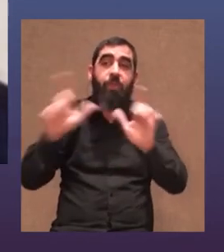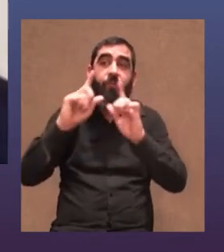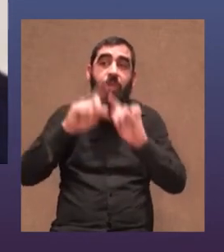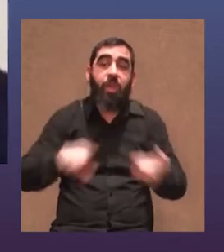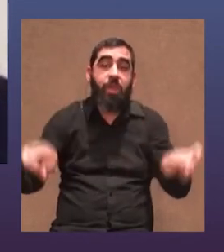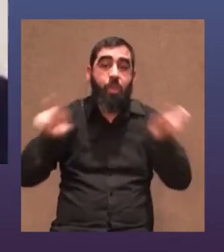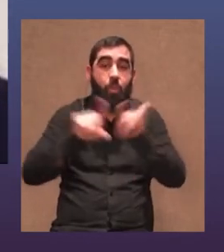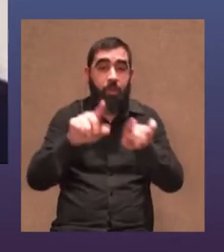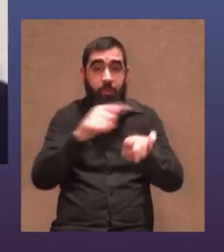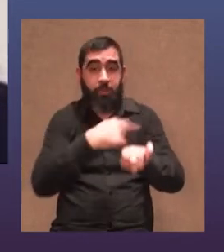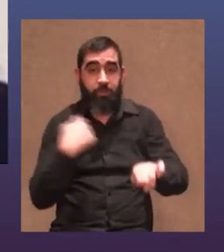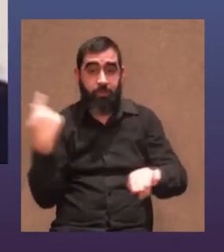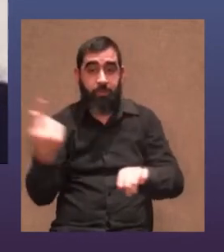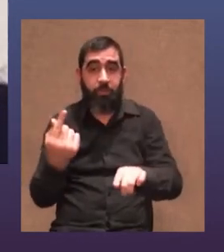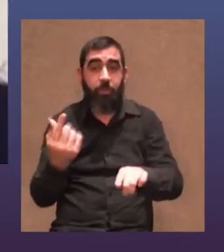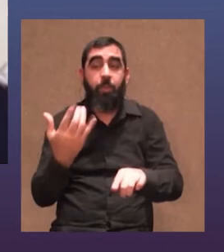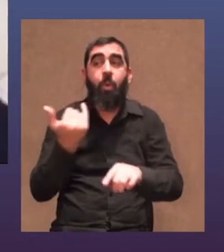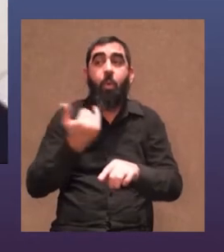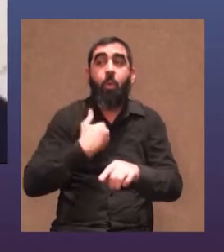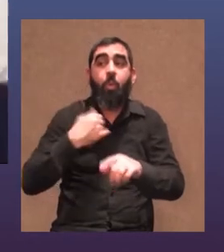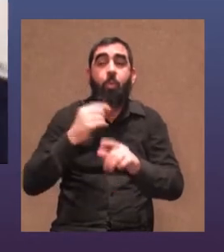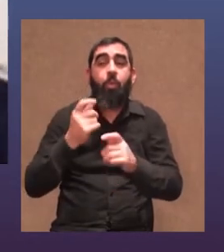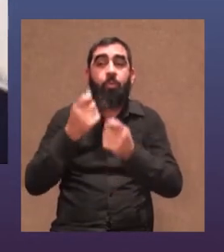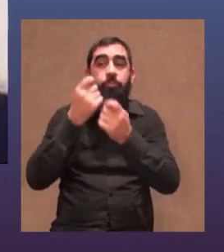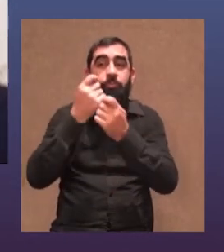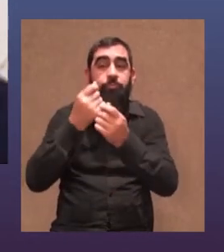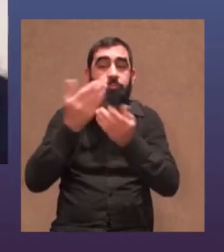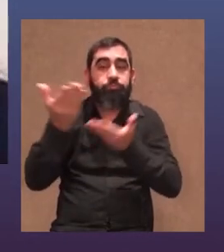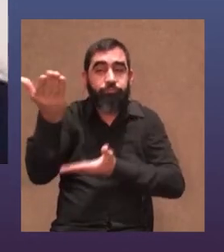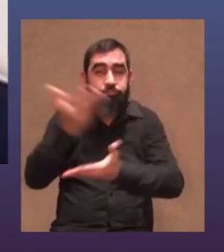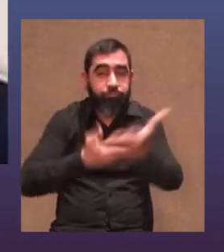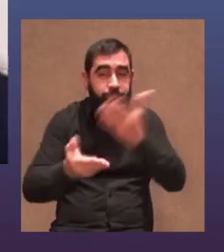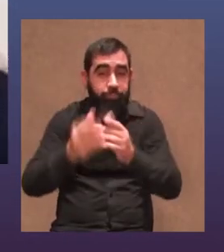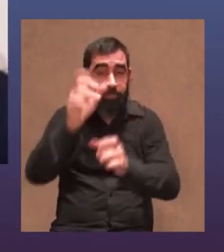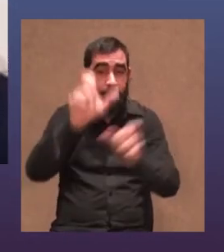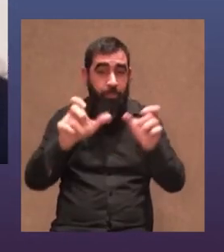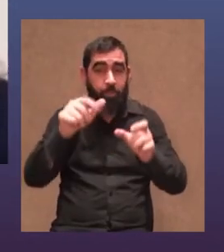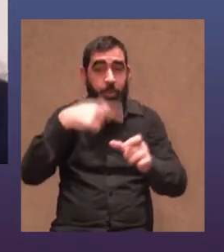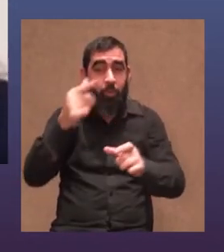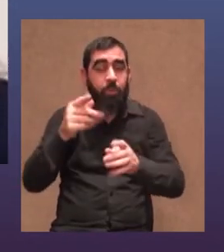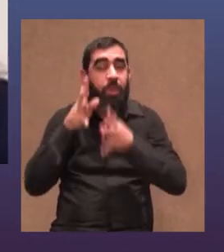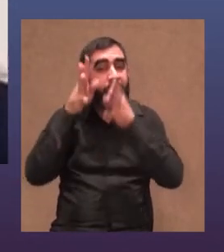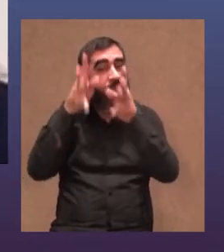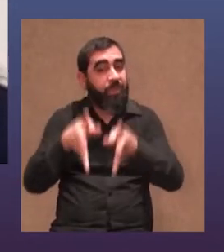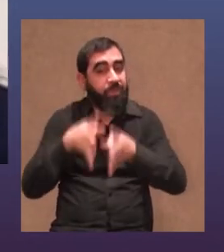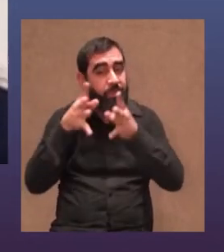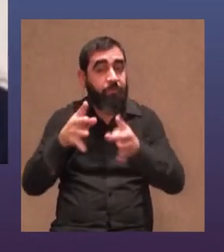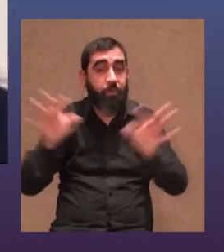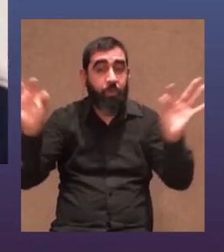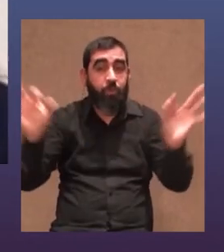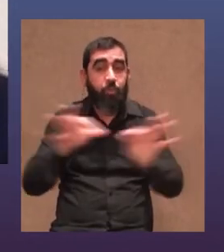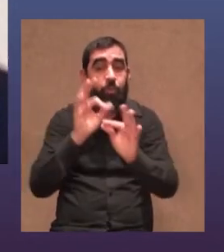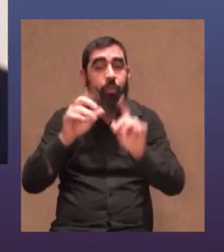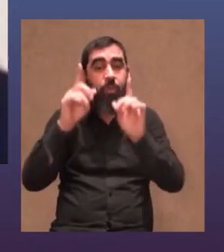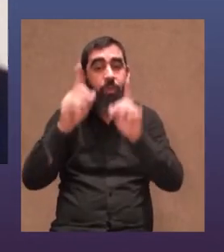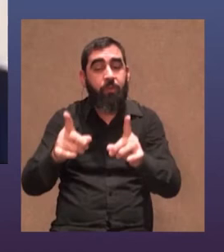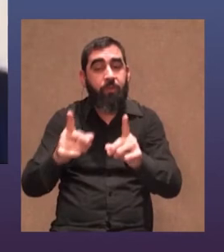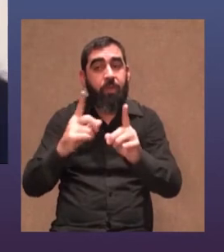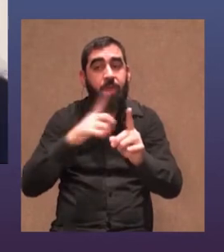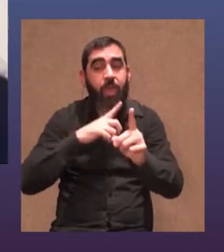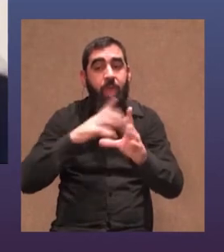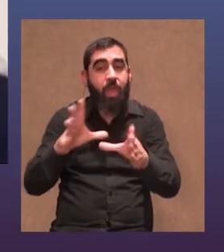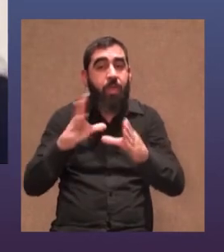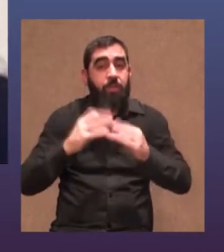manera. Pero ¿cómo llegamos a otras personas que no están tan acostumbradas? Bueno, eso es también un desafío y algo que los músicos lo tenemos que tomar a nuestras manos,